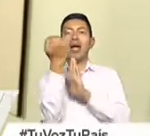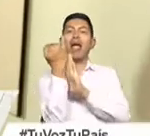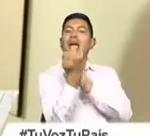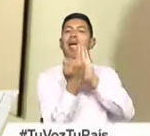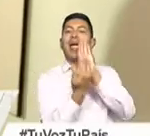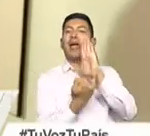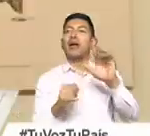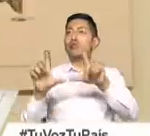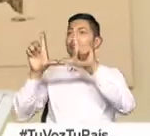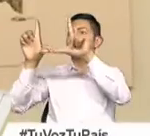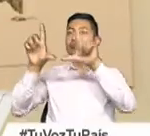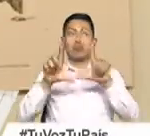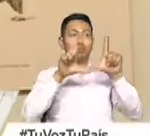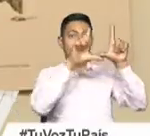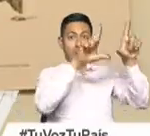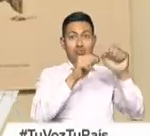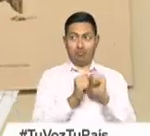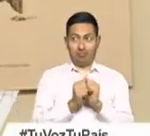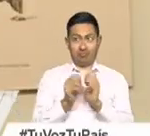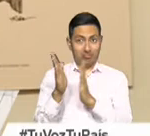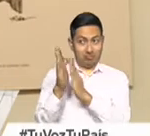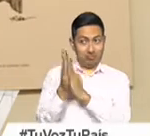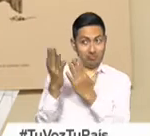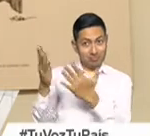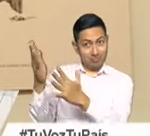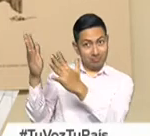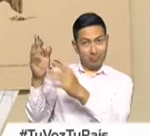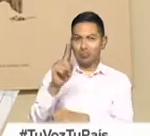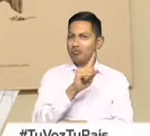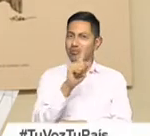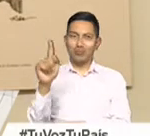cuyo objetivo no es precisamente halagar al magnate.